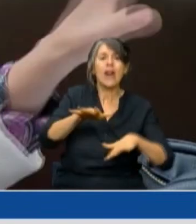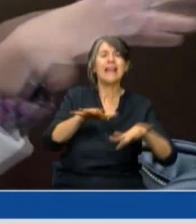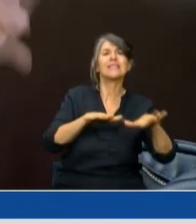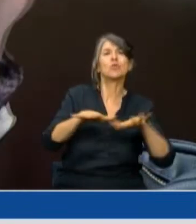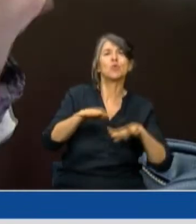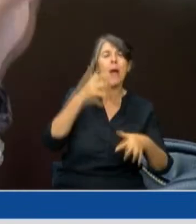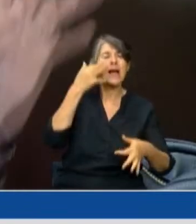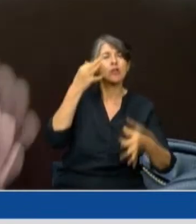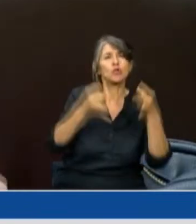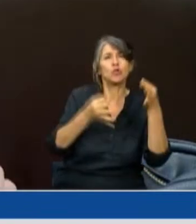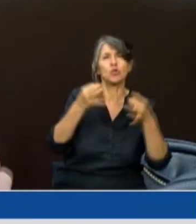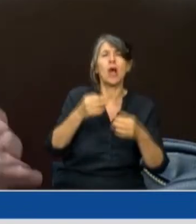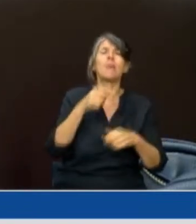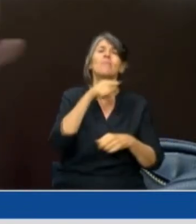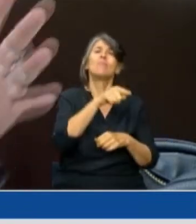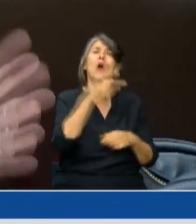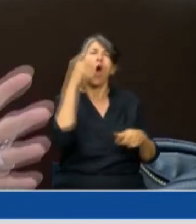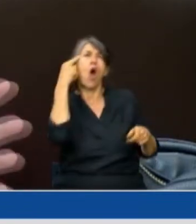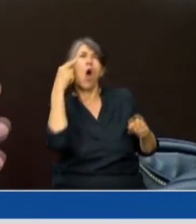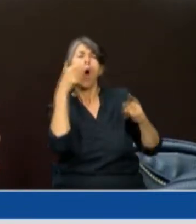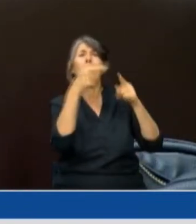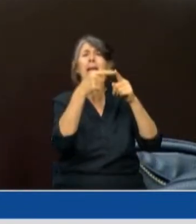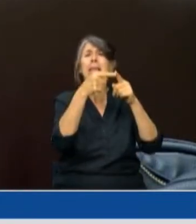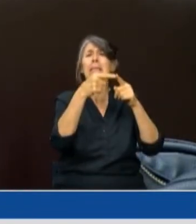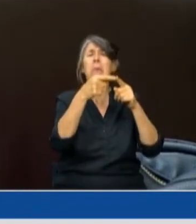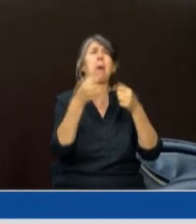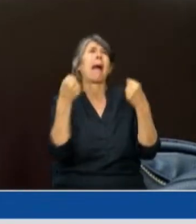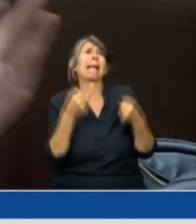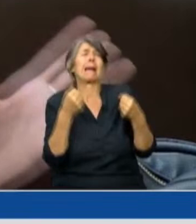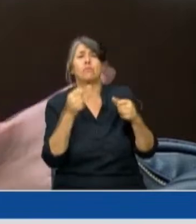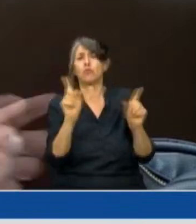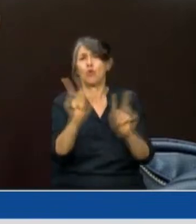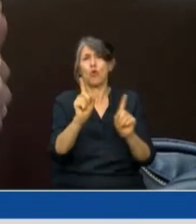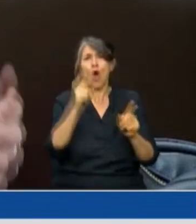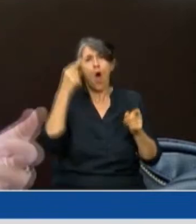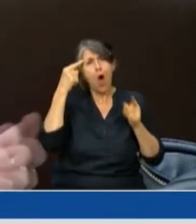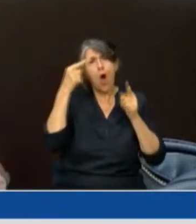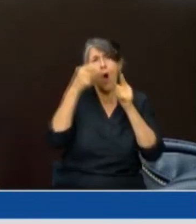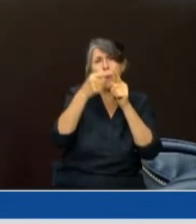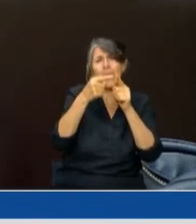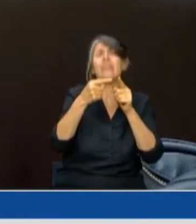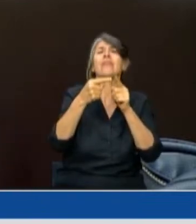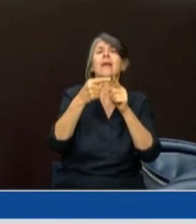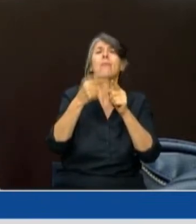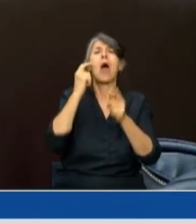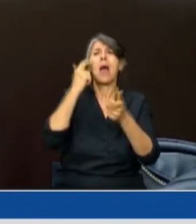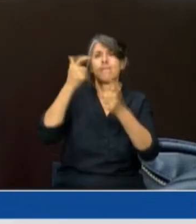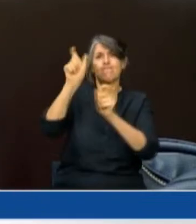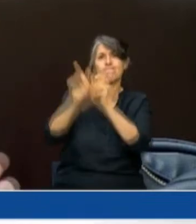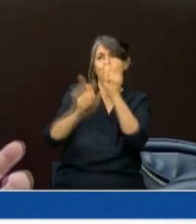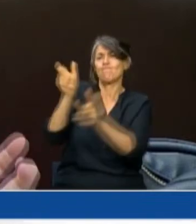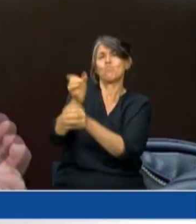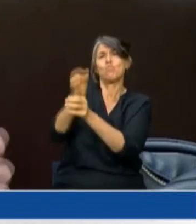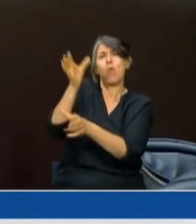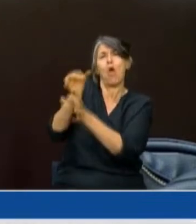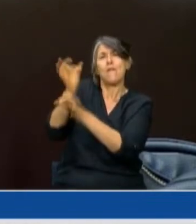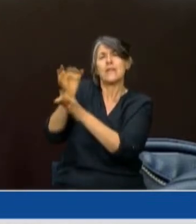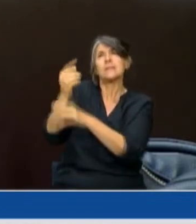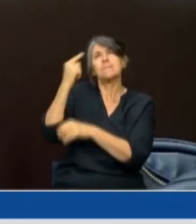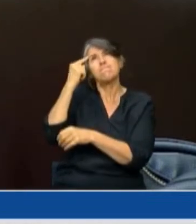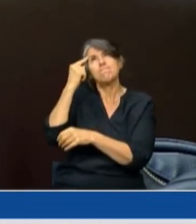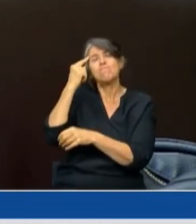no son objetivos caprichosos, sino que son producto de opiniones públicas y expertos que trabajaron para establecer